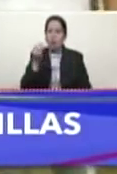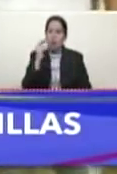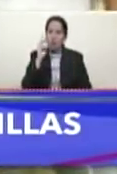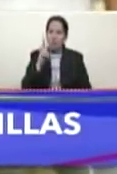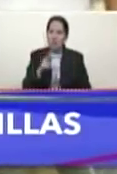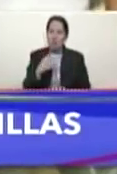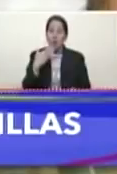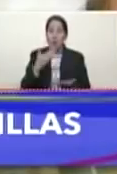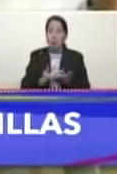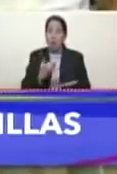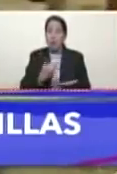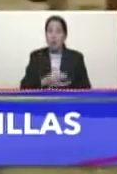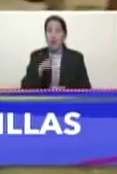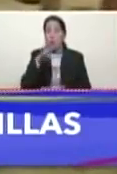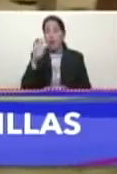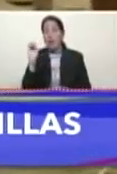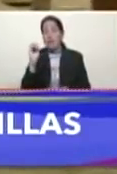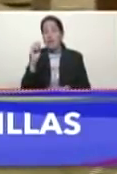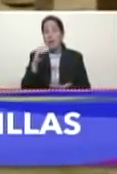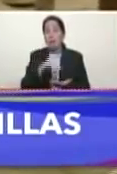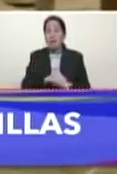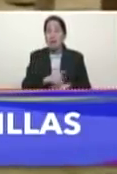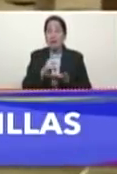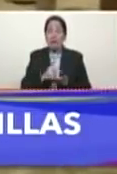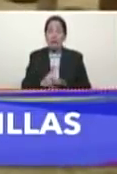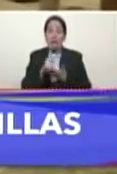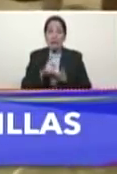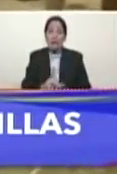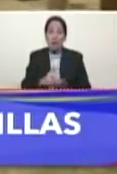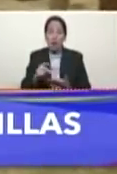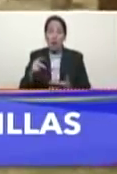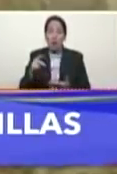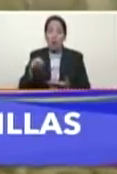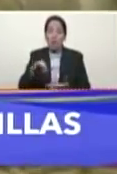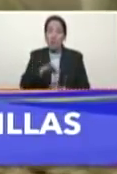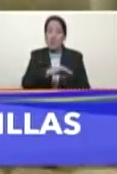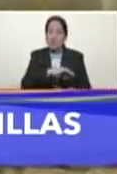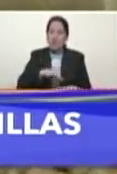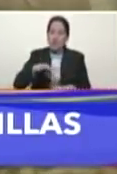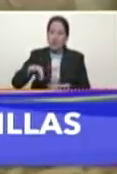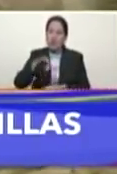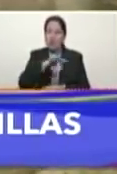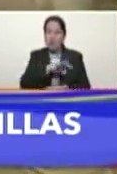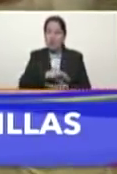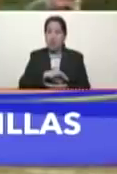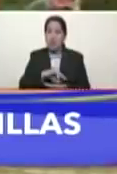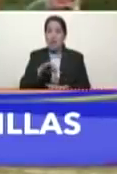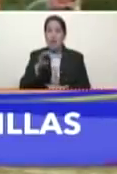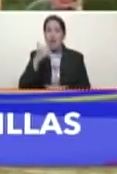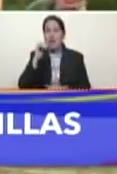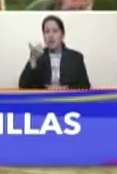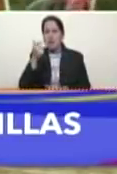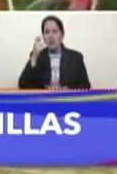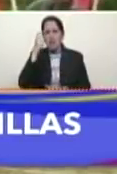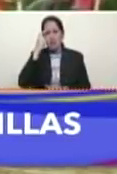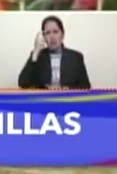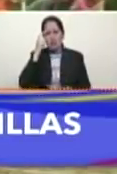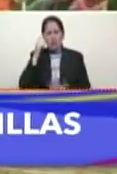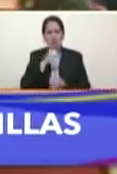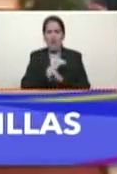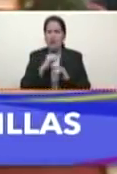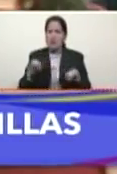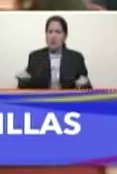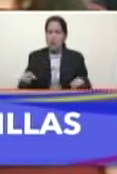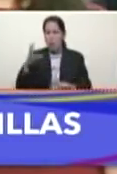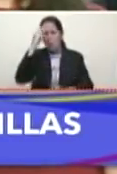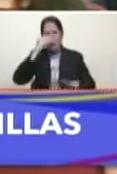aportando 40.000 kilos de semillas de maíz guanape MFE. Ellos saldrán dentro de 10 días, presidente, saldrán ya con el